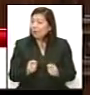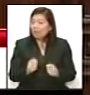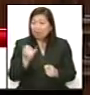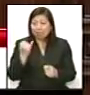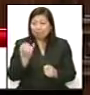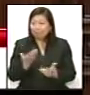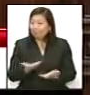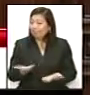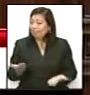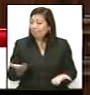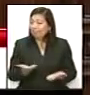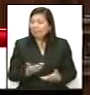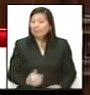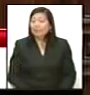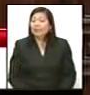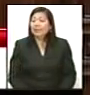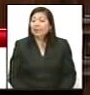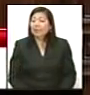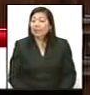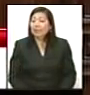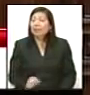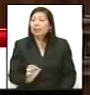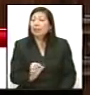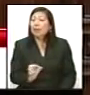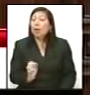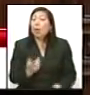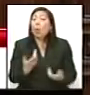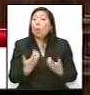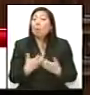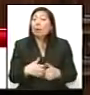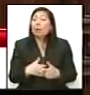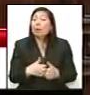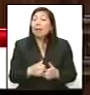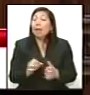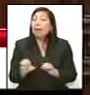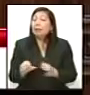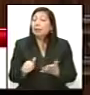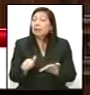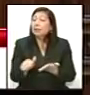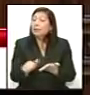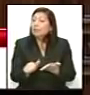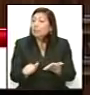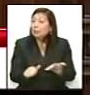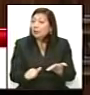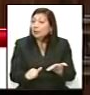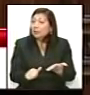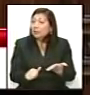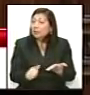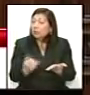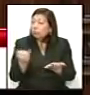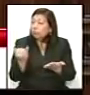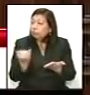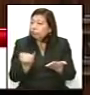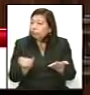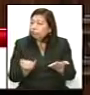idea, bueno, hasta ahí podría, sino la empresa hace el diseño. O sea, el